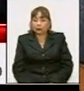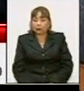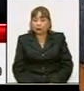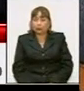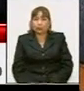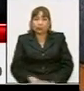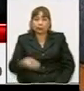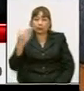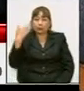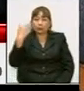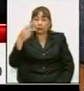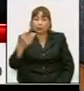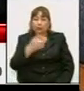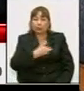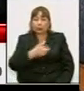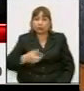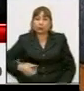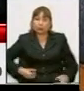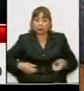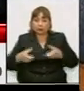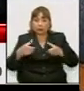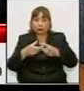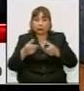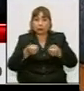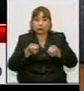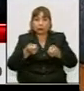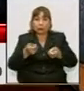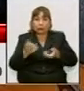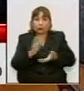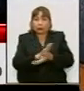que usted fue presidente ejecutivo del Consejo Transitorio